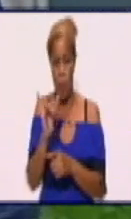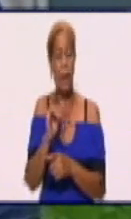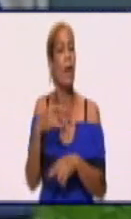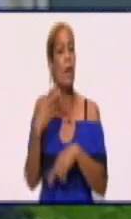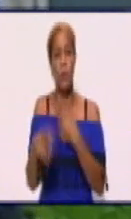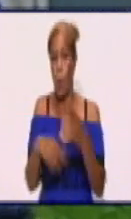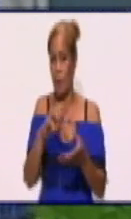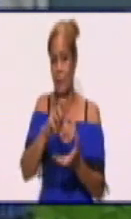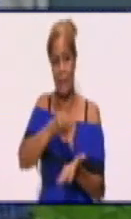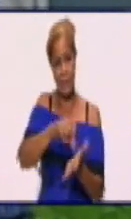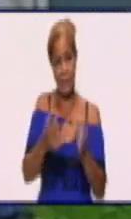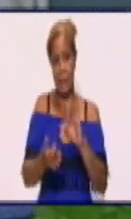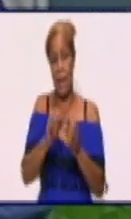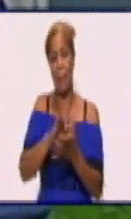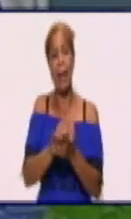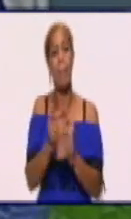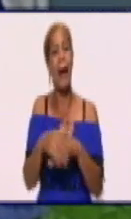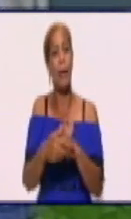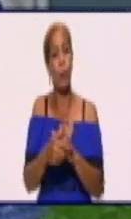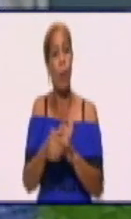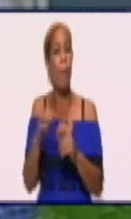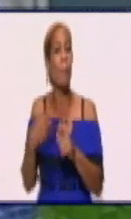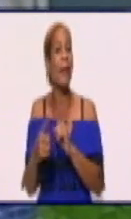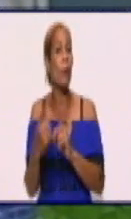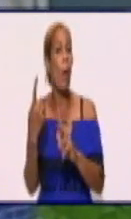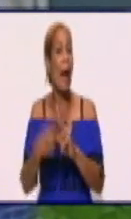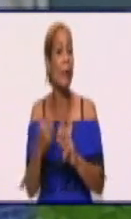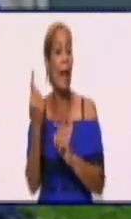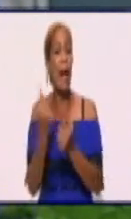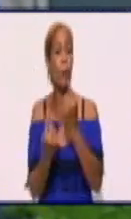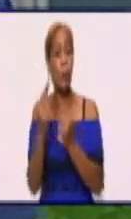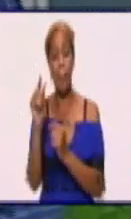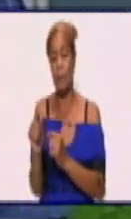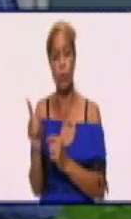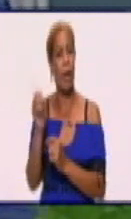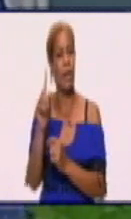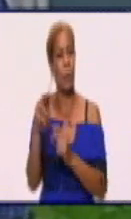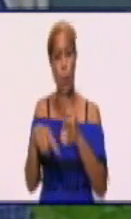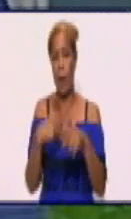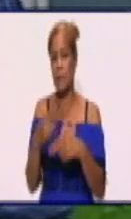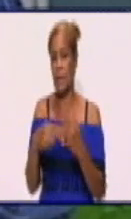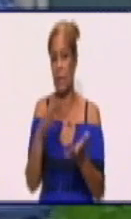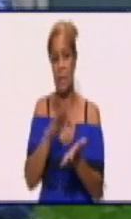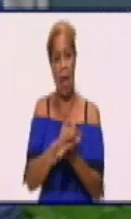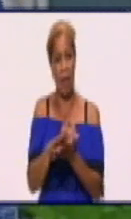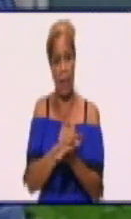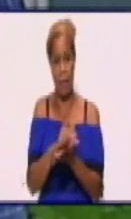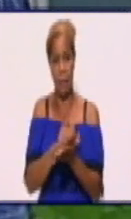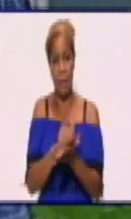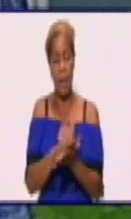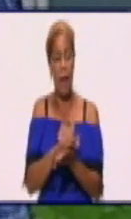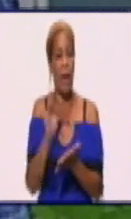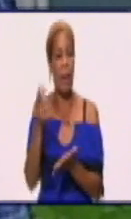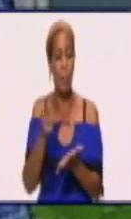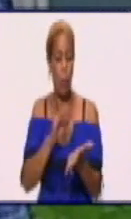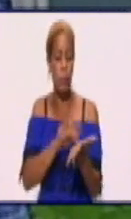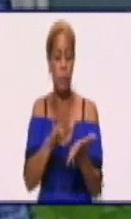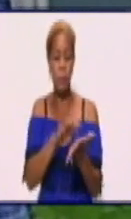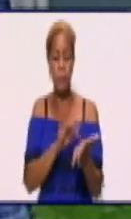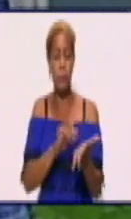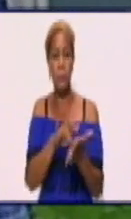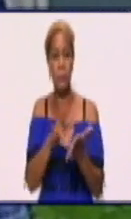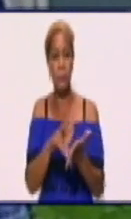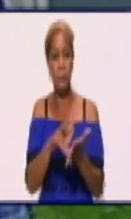manipulan la extracción la transferencia lo que vayan a hacer y salen guardan la tarjeta y venga